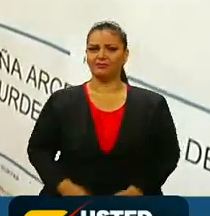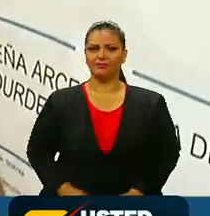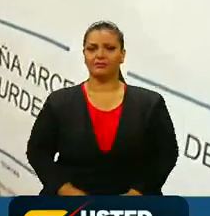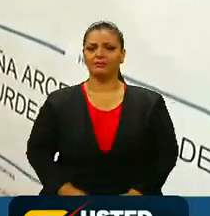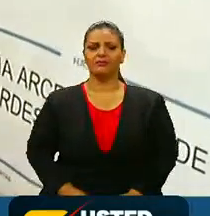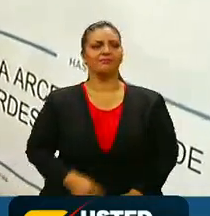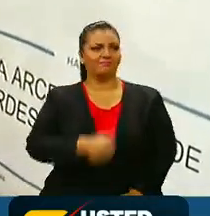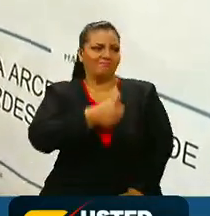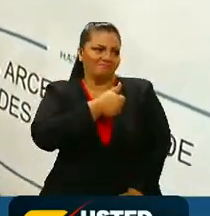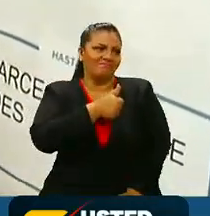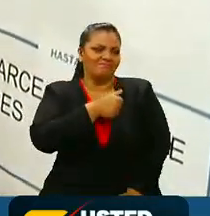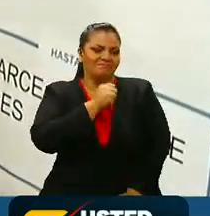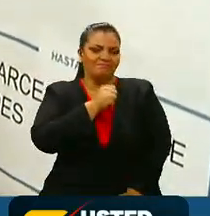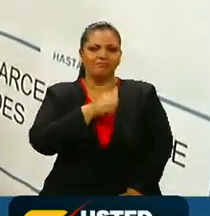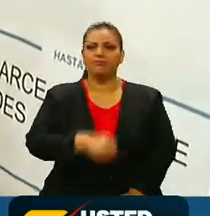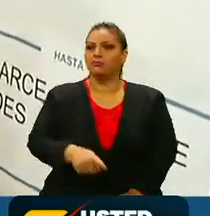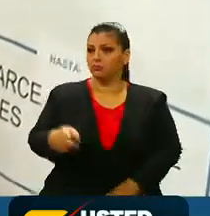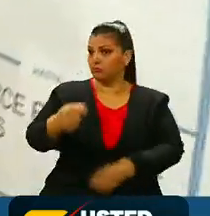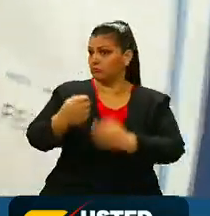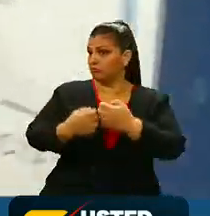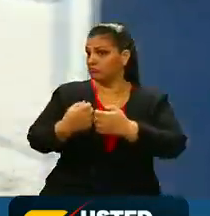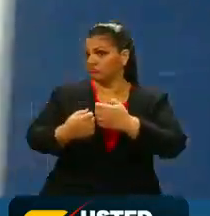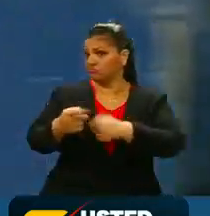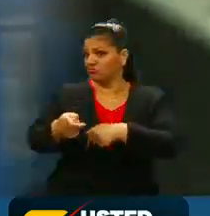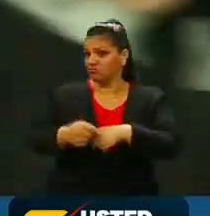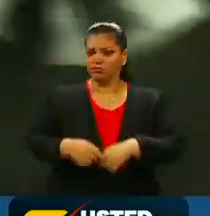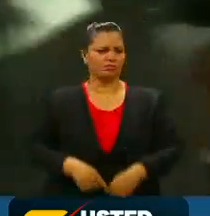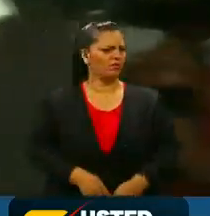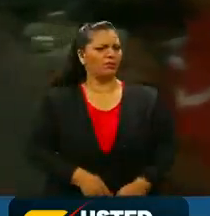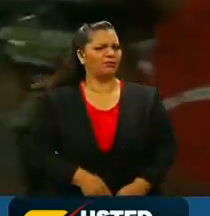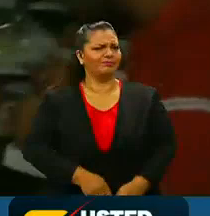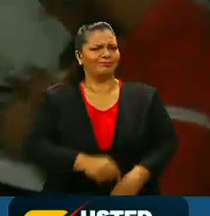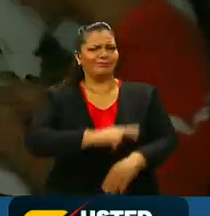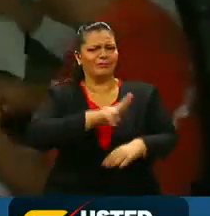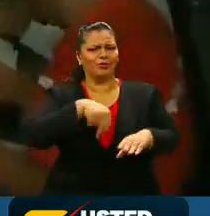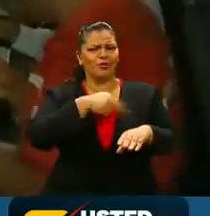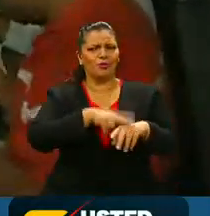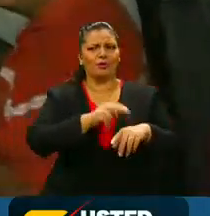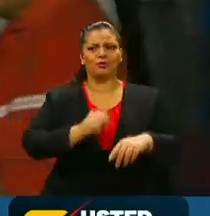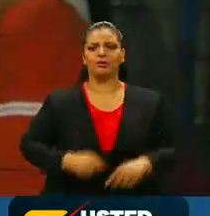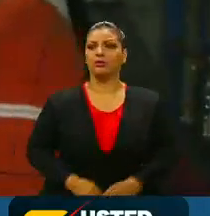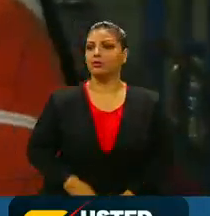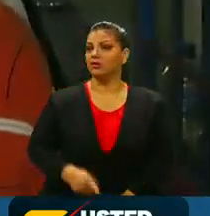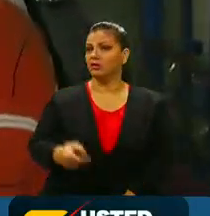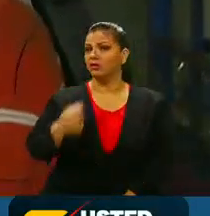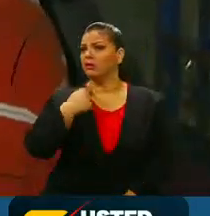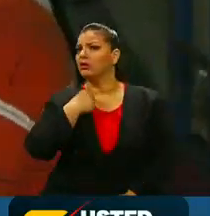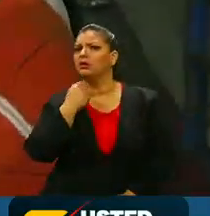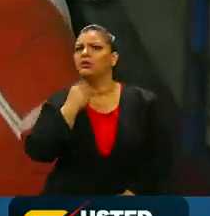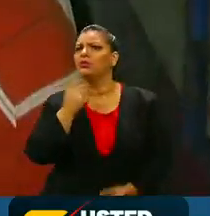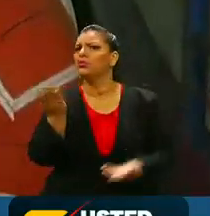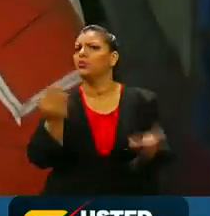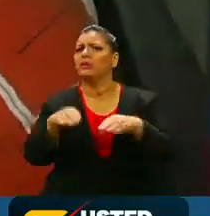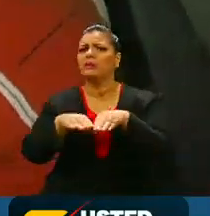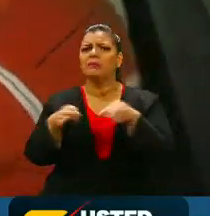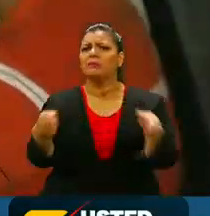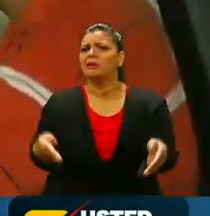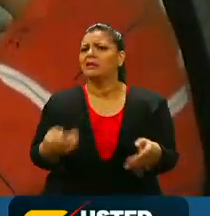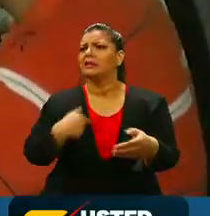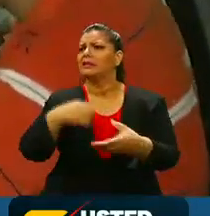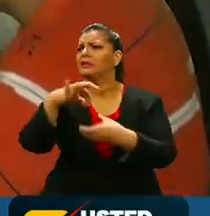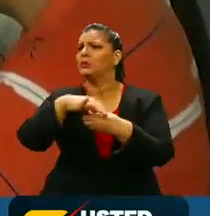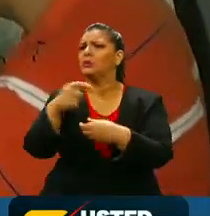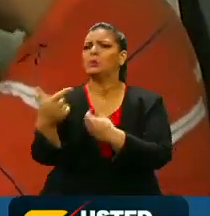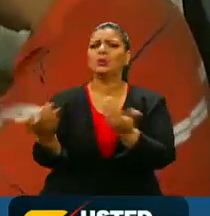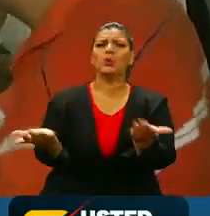Ninguno, ahorita. ¿Todo rápido? Uh-huh. ¿Todo con tranquilidad, normalidad? Ajá. ¿No hubo confusión al momento de ver su junta? ¿Usted ya sabía dónde le tocaba?